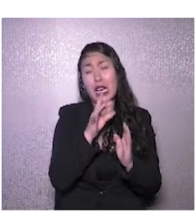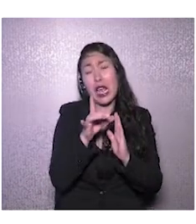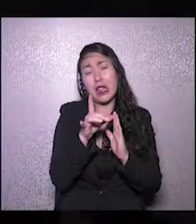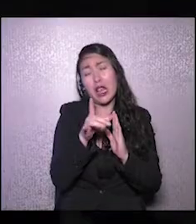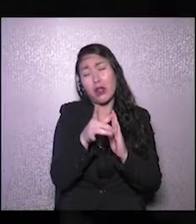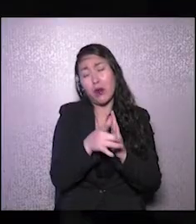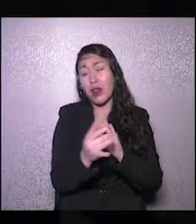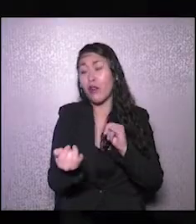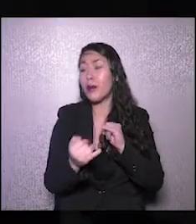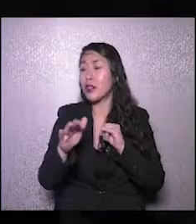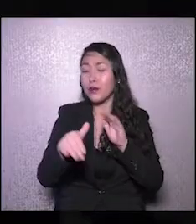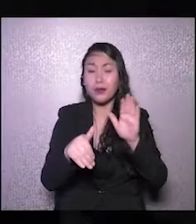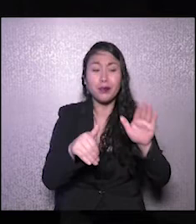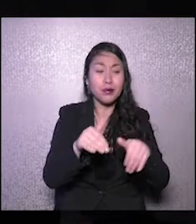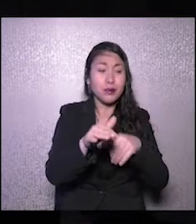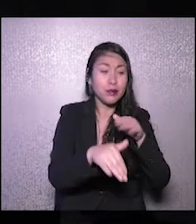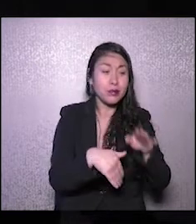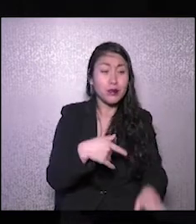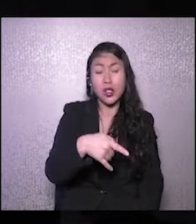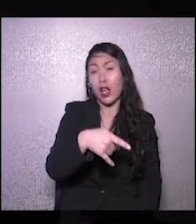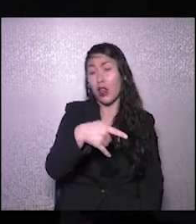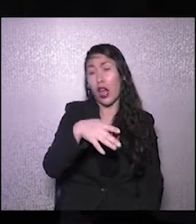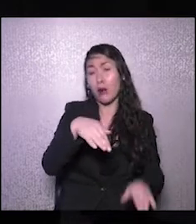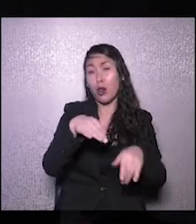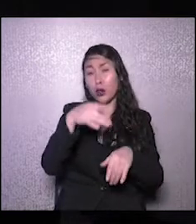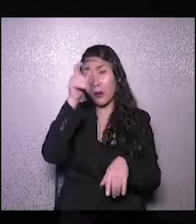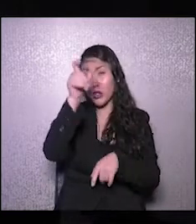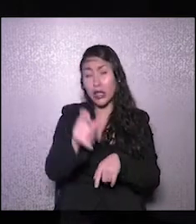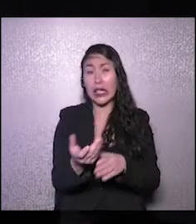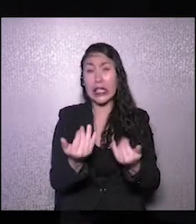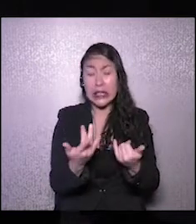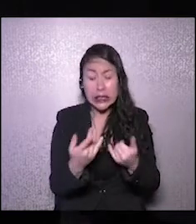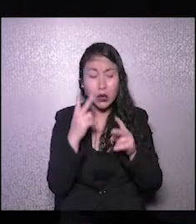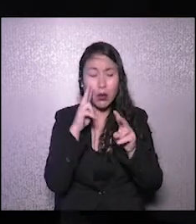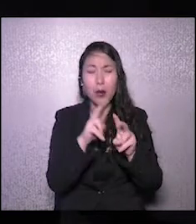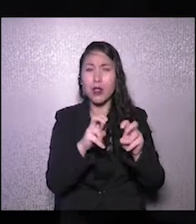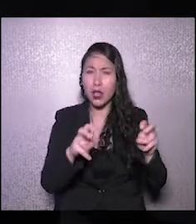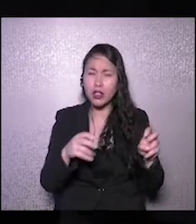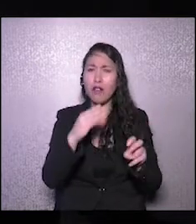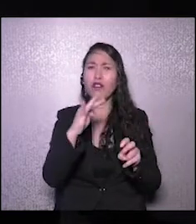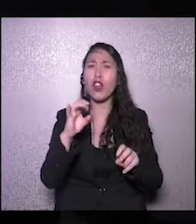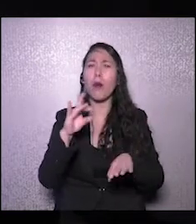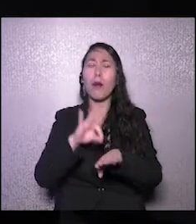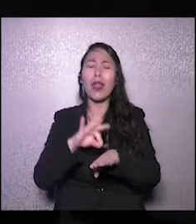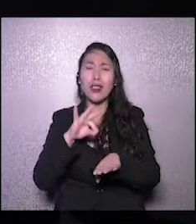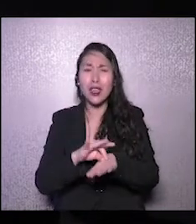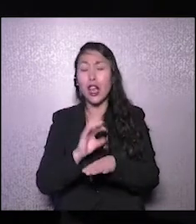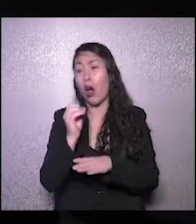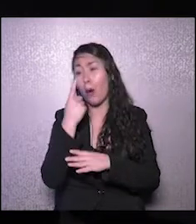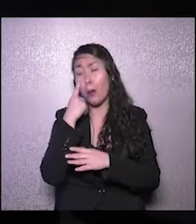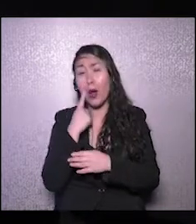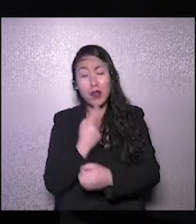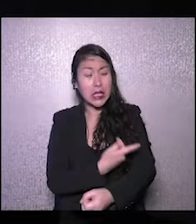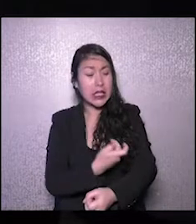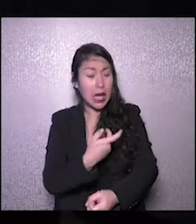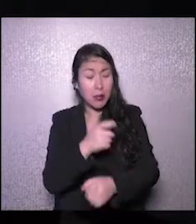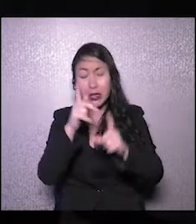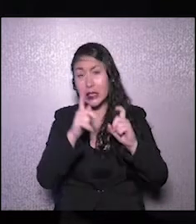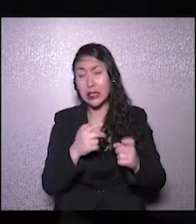recolección de datos, el reclutamiento de pacientes para investigación biomédica, exámenes replicados, etcétera, etcétera, etcétera.